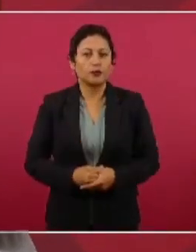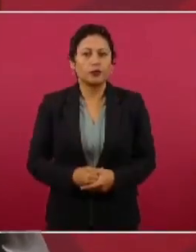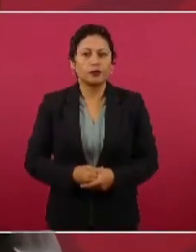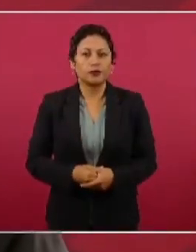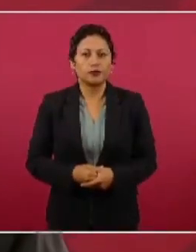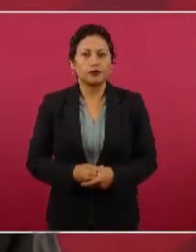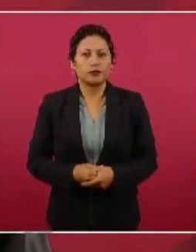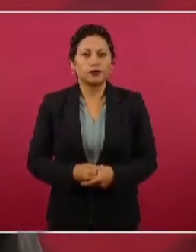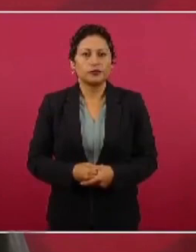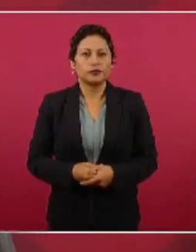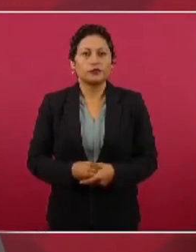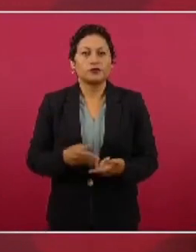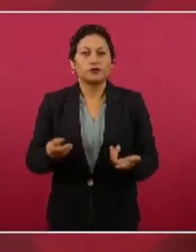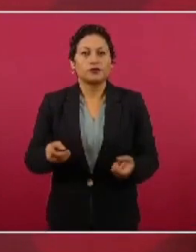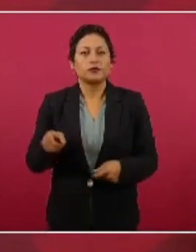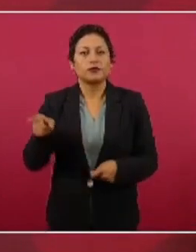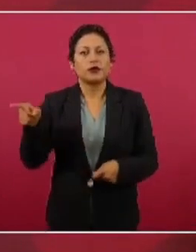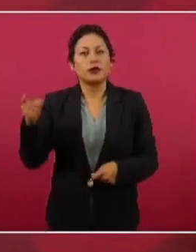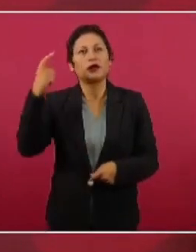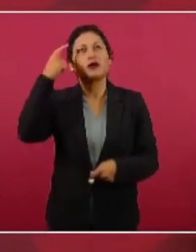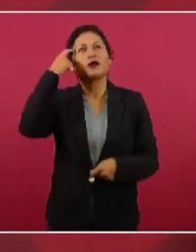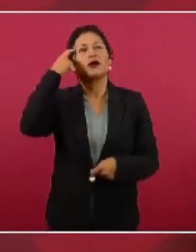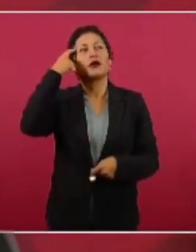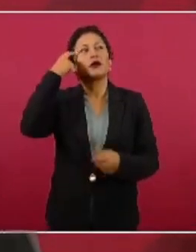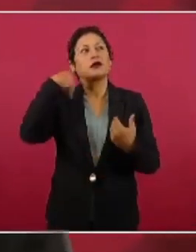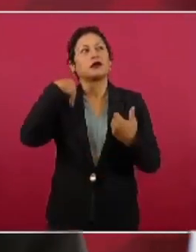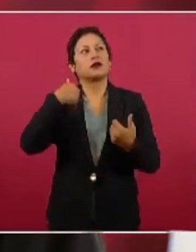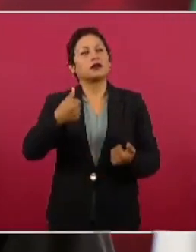no vuelven en sí, sino vuelven en no.